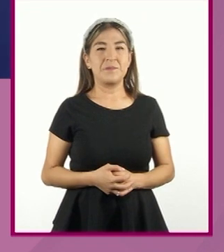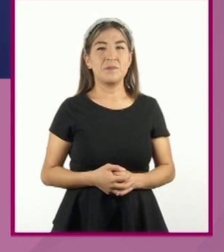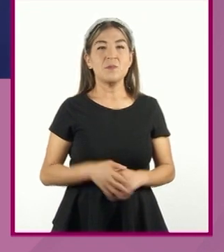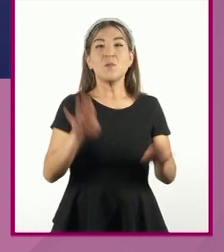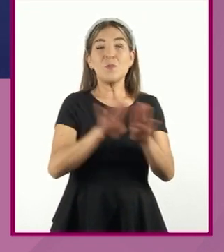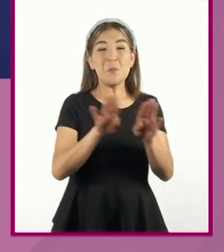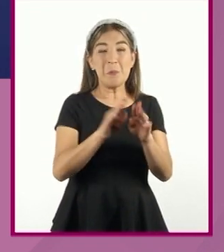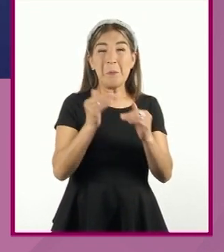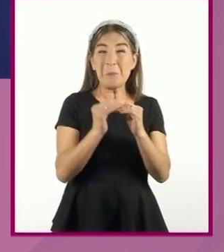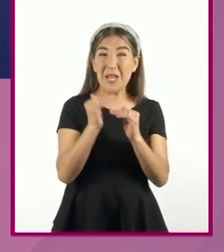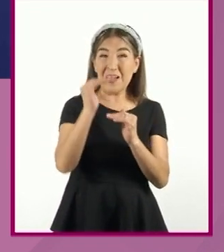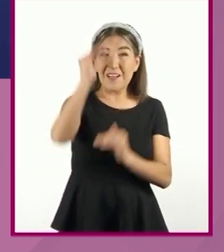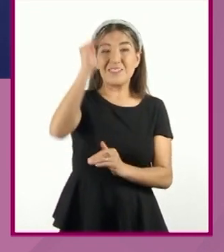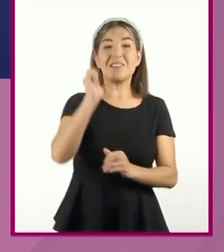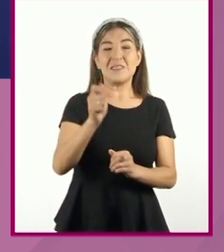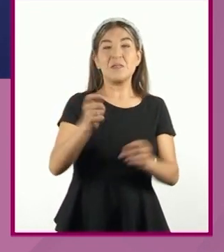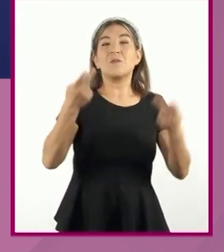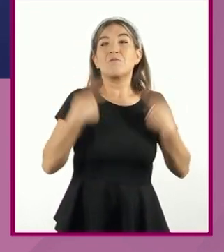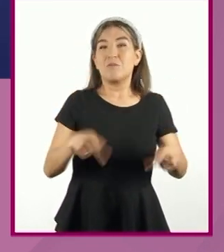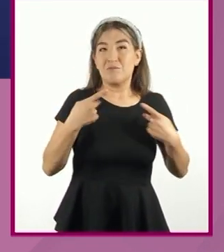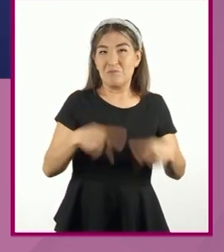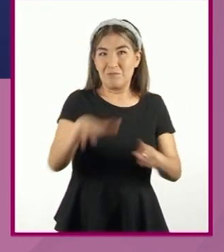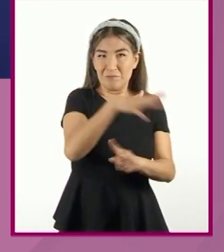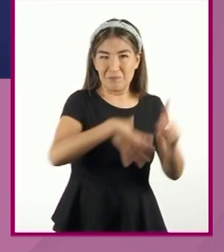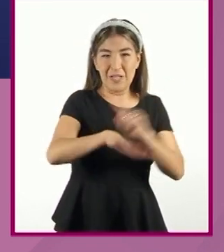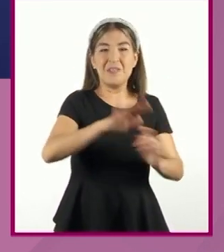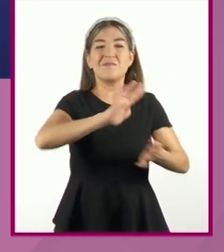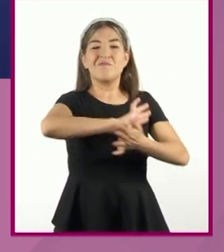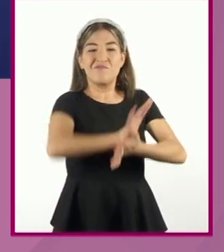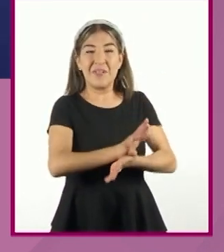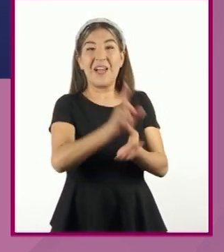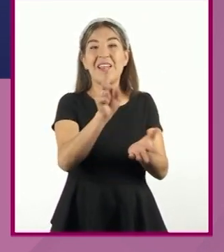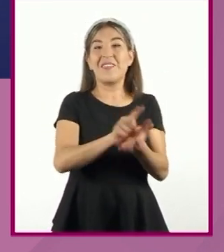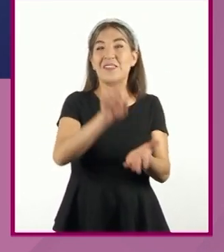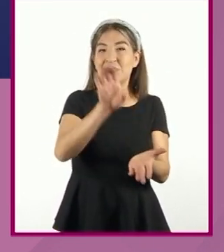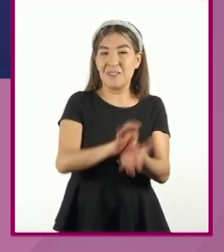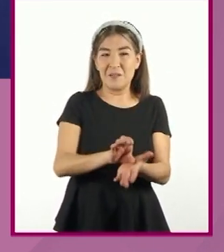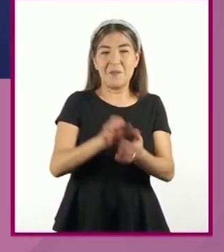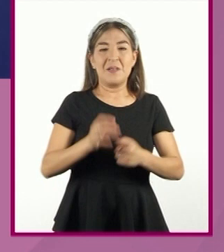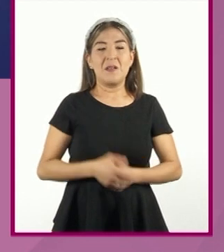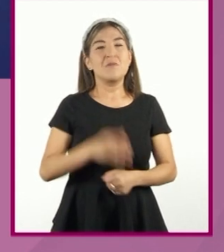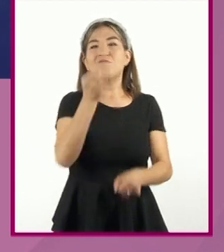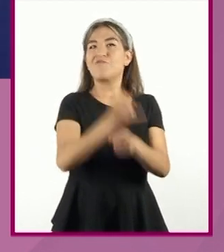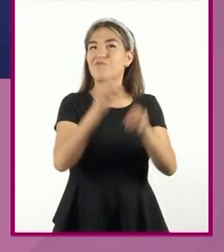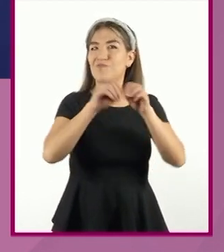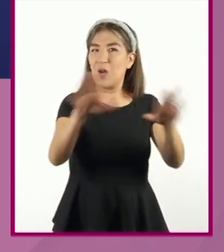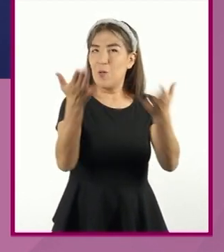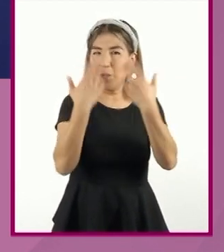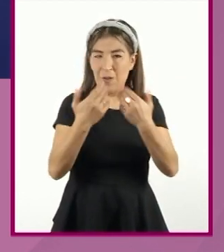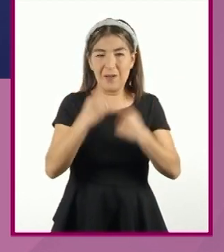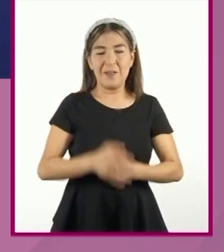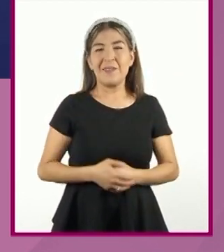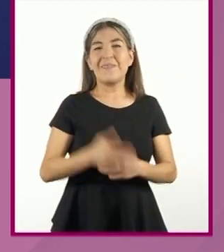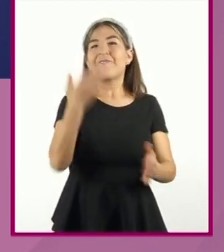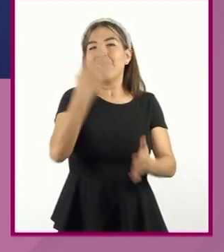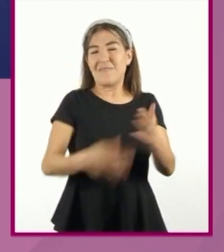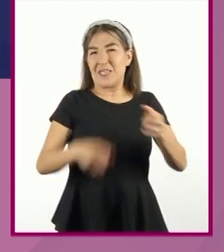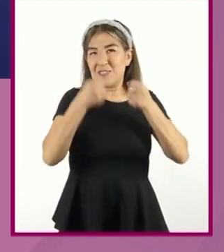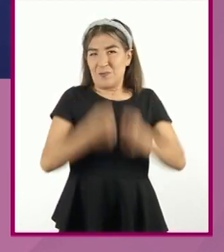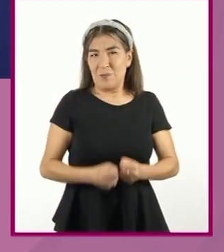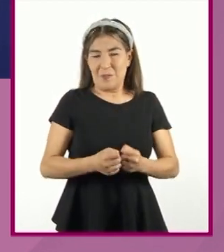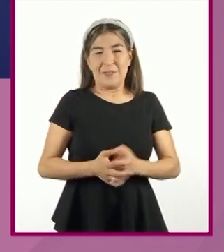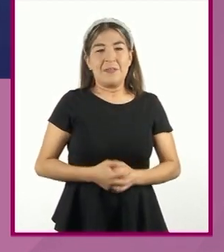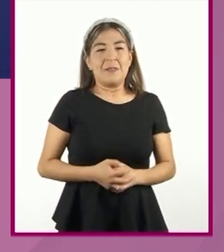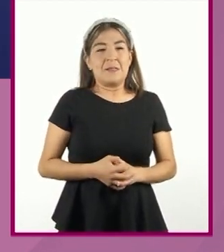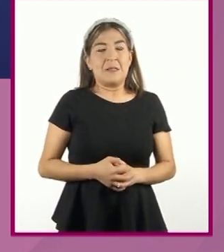Aumenta en condiciones de pobreza, marginación, discapacidad, desinformación e inseguridad. y